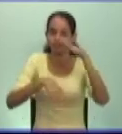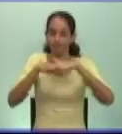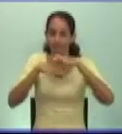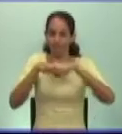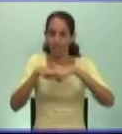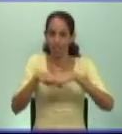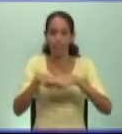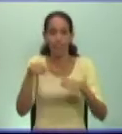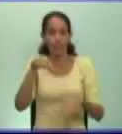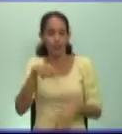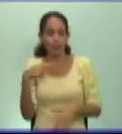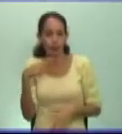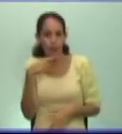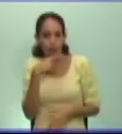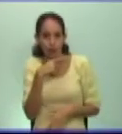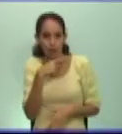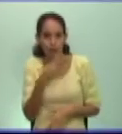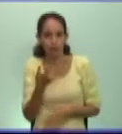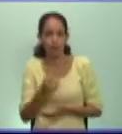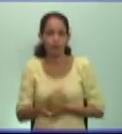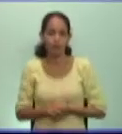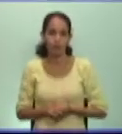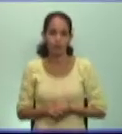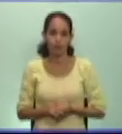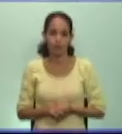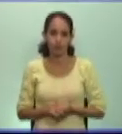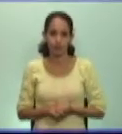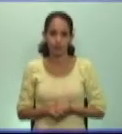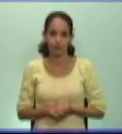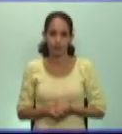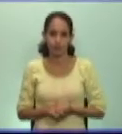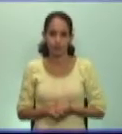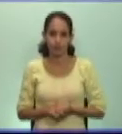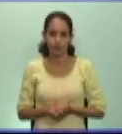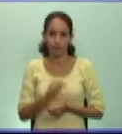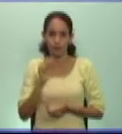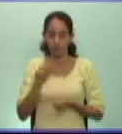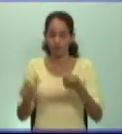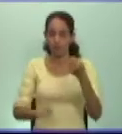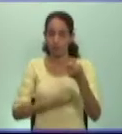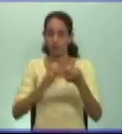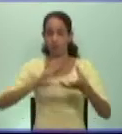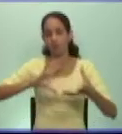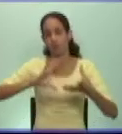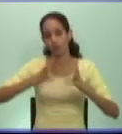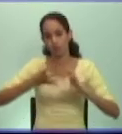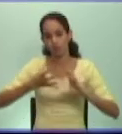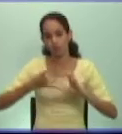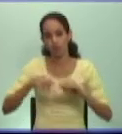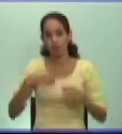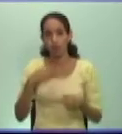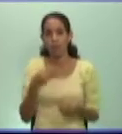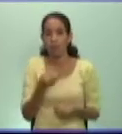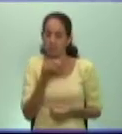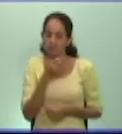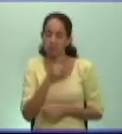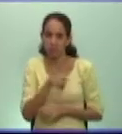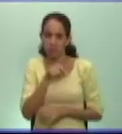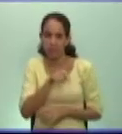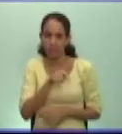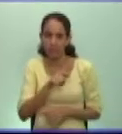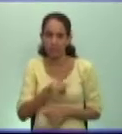que tomaban una dirección socialista. La Guerra Mundial posibilitó todo este fenómeno del